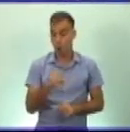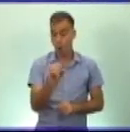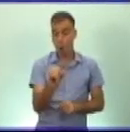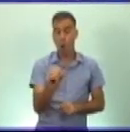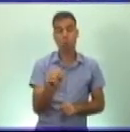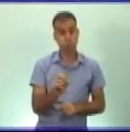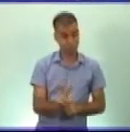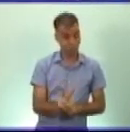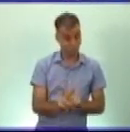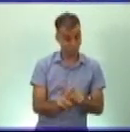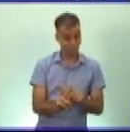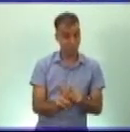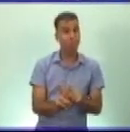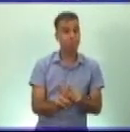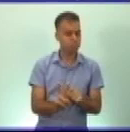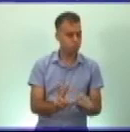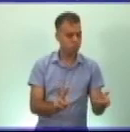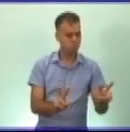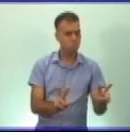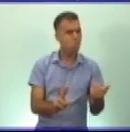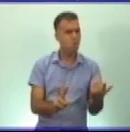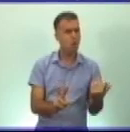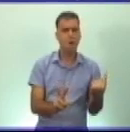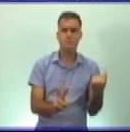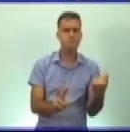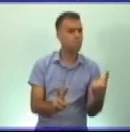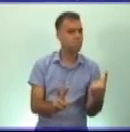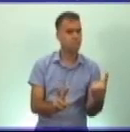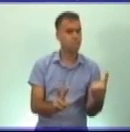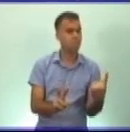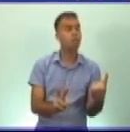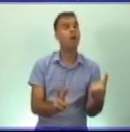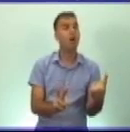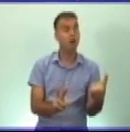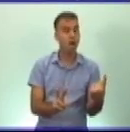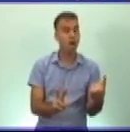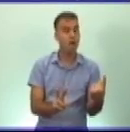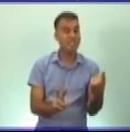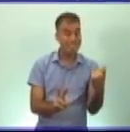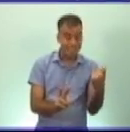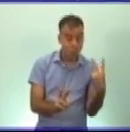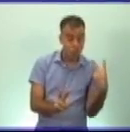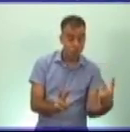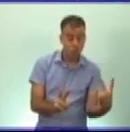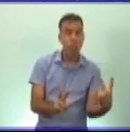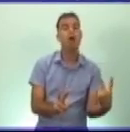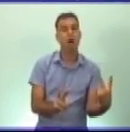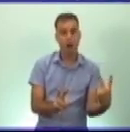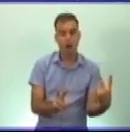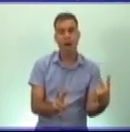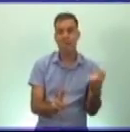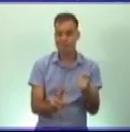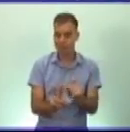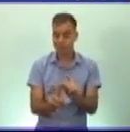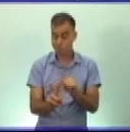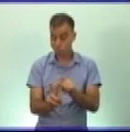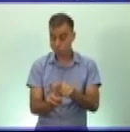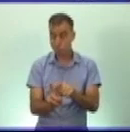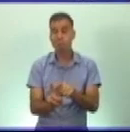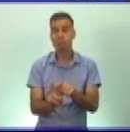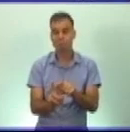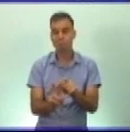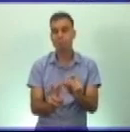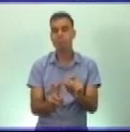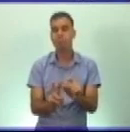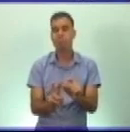óxido de magnesio, ¿cuántos tengo? Solamente 1. Para tener 2, entonces colocamos un coeficiente, un número estequiométrico,